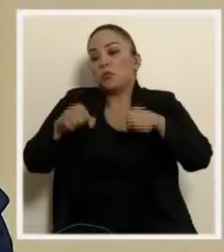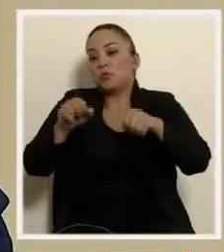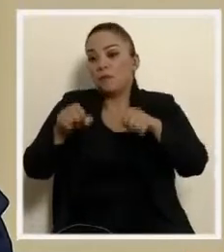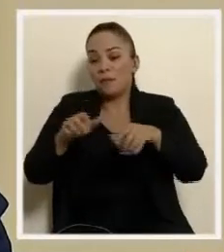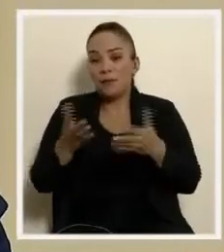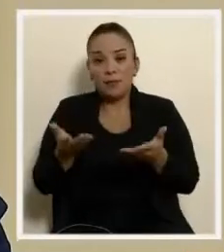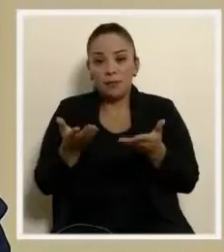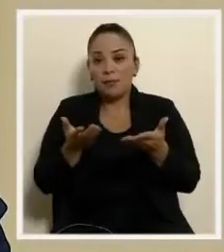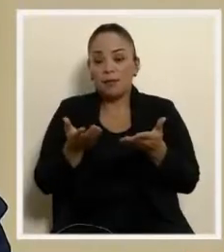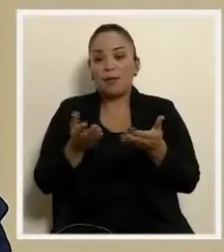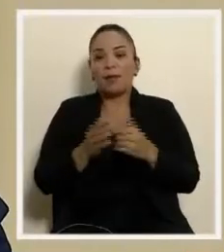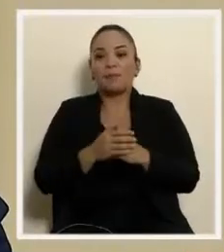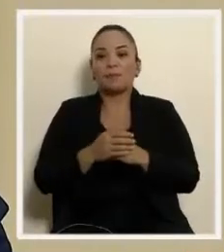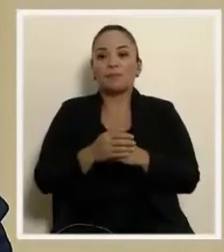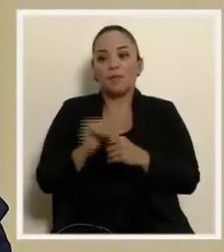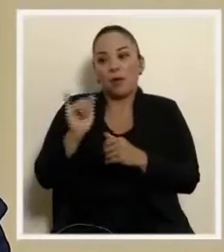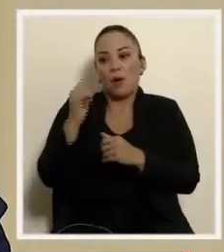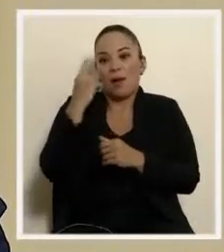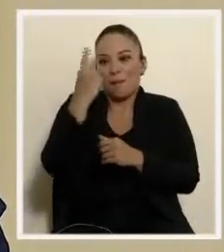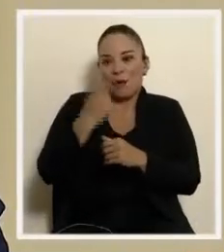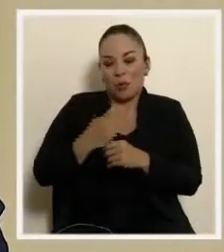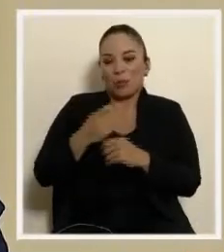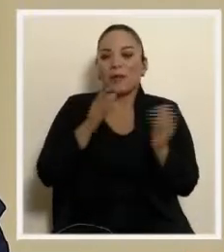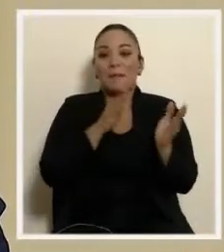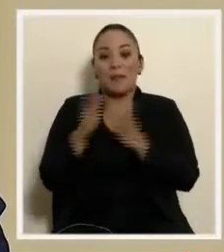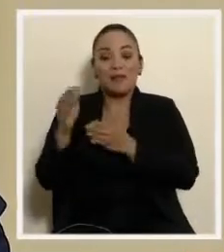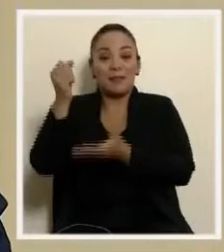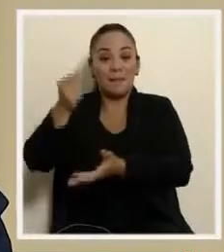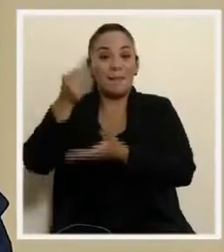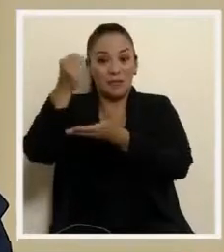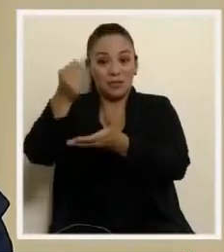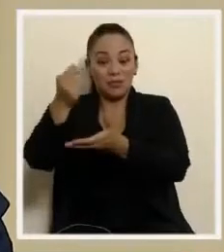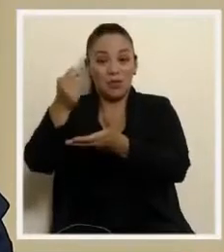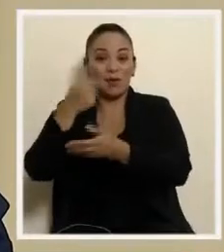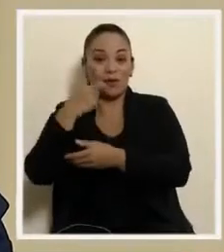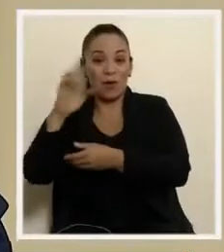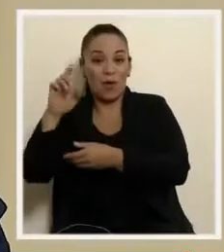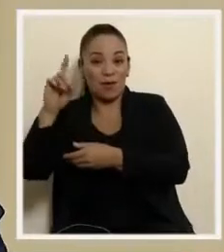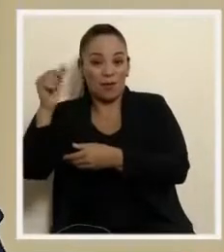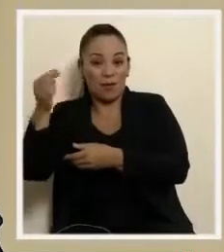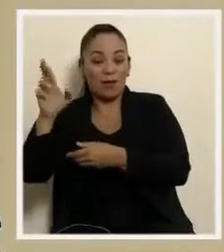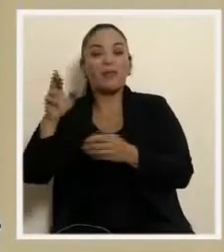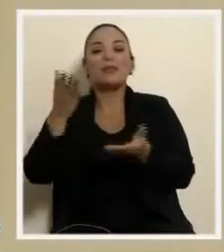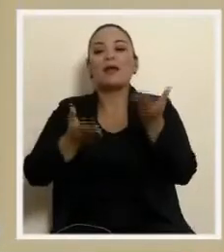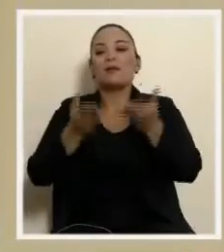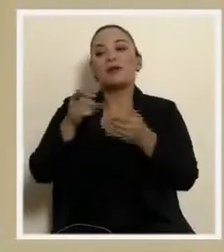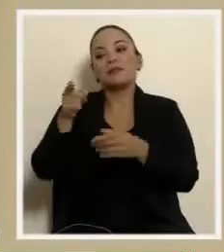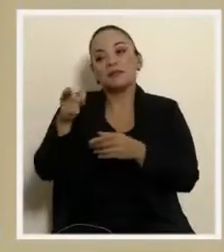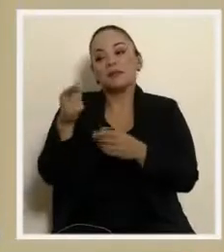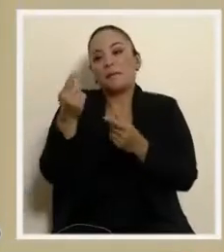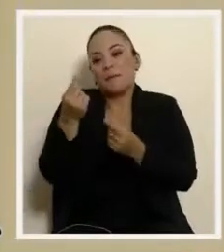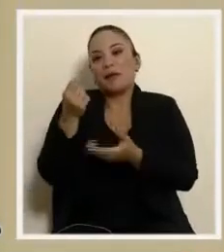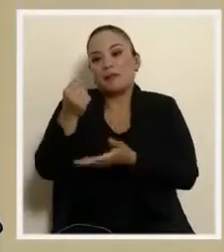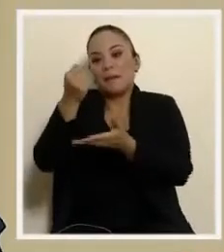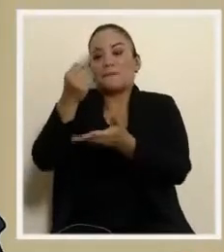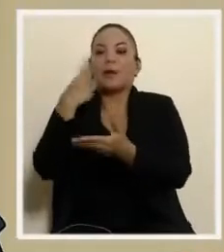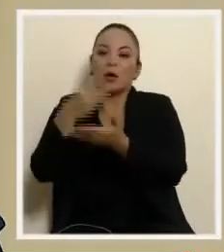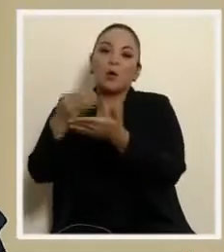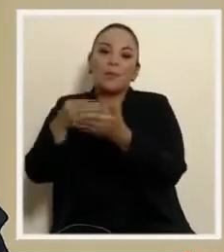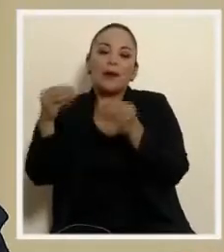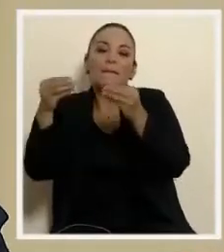pregunta que nos hacía don Edgar, el plan de inversión vaya a ir orientado a fortalecer la adquisición de más dosis